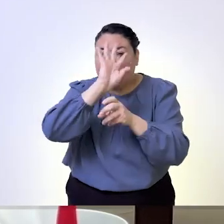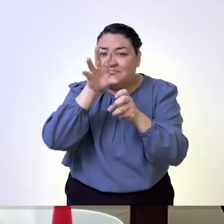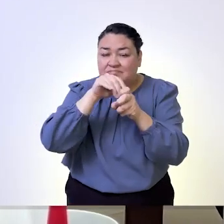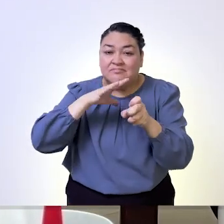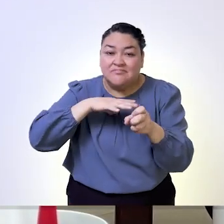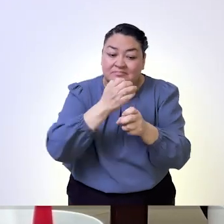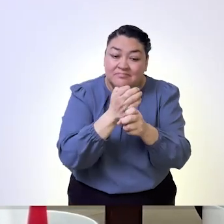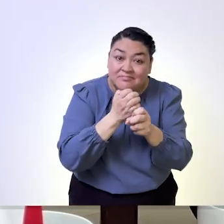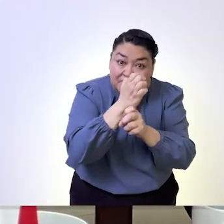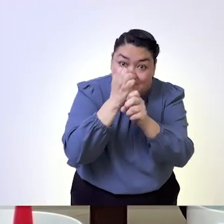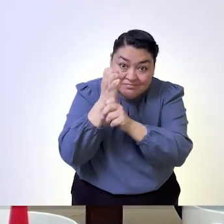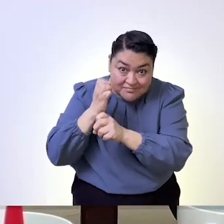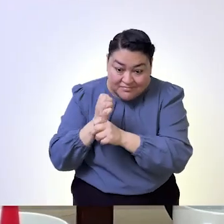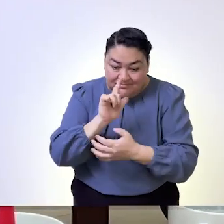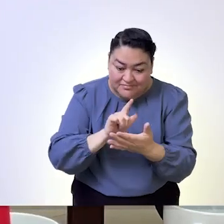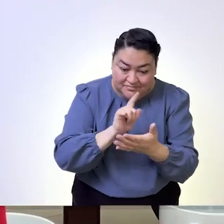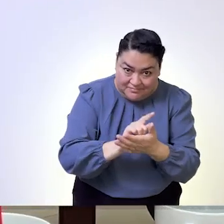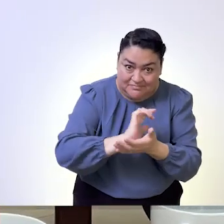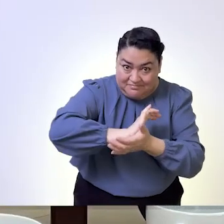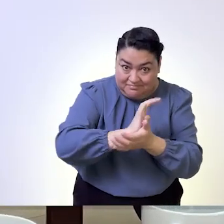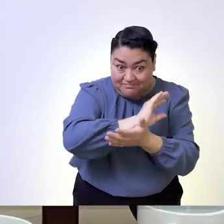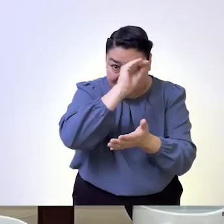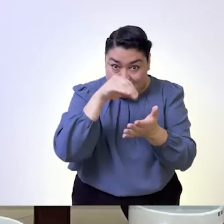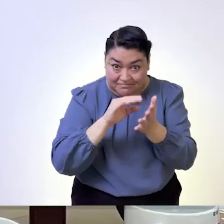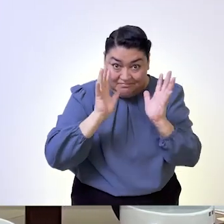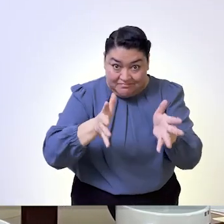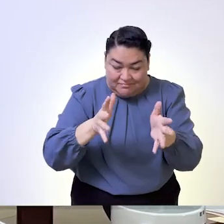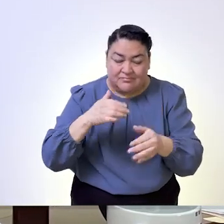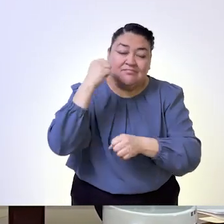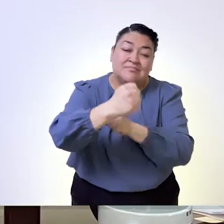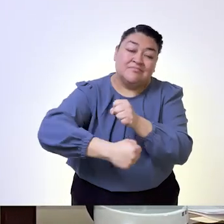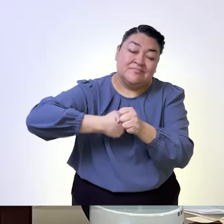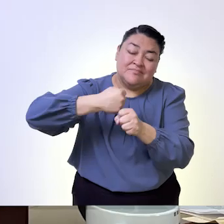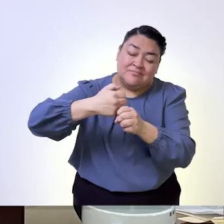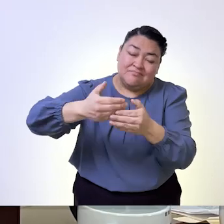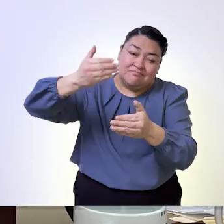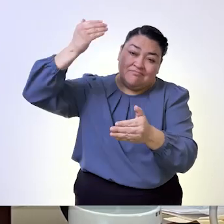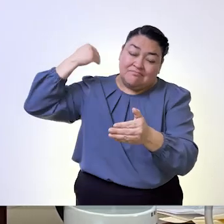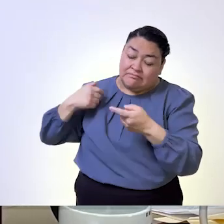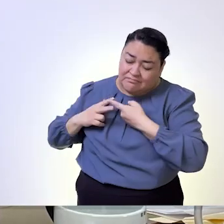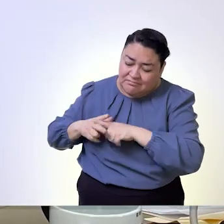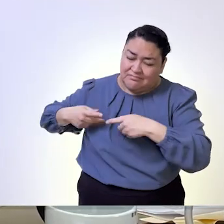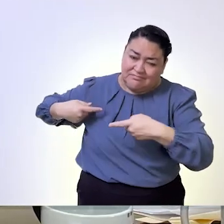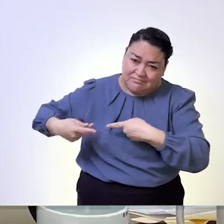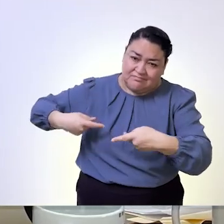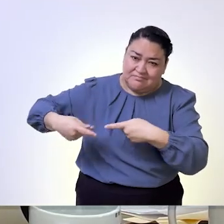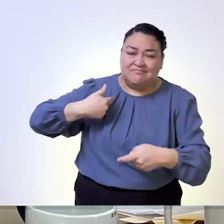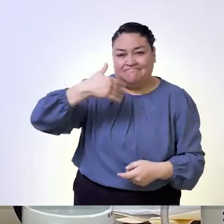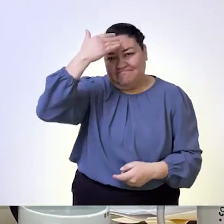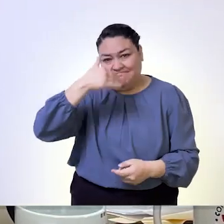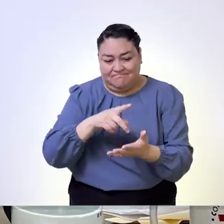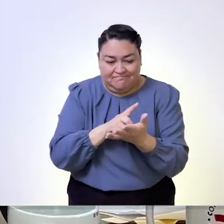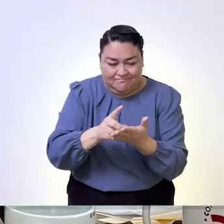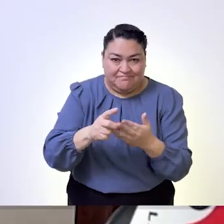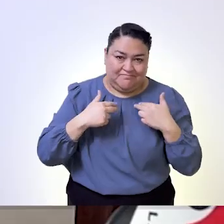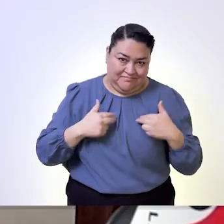legislaciones a nivel estatal llevó muchos años. Y donde pues lamentablemente, o bueno, y no, porque sabemos que